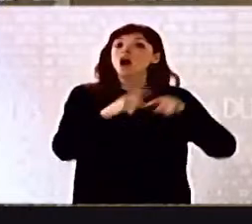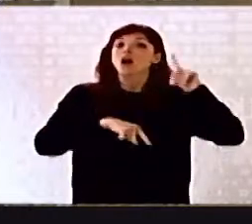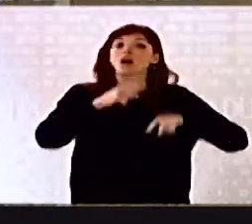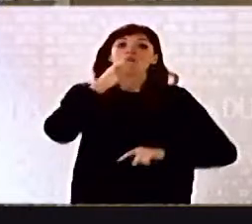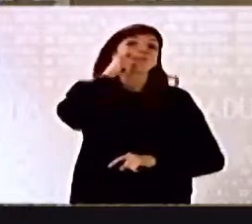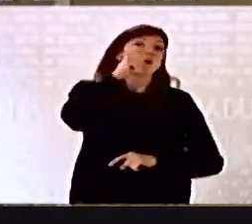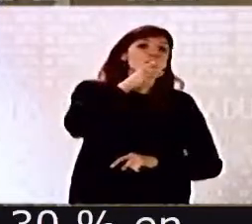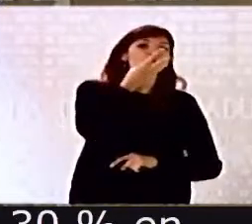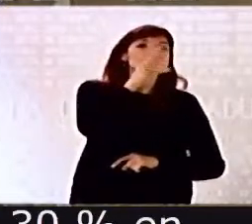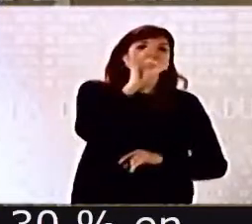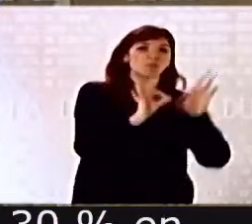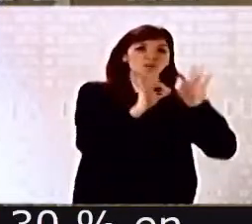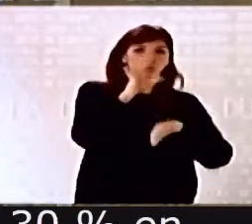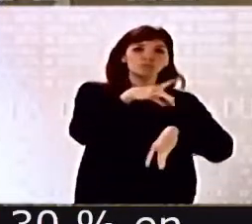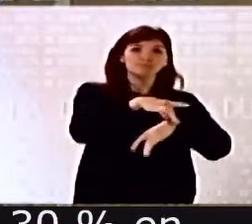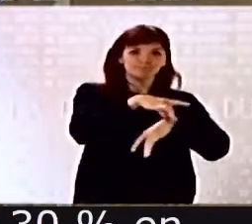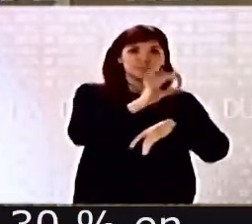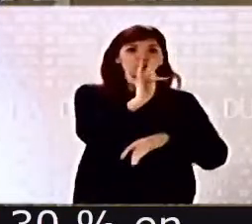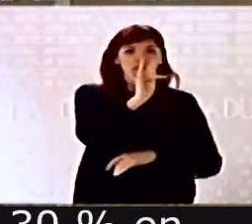localidades